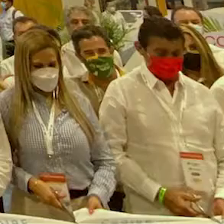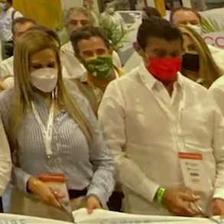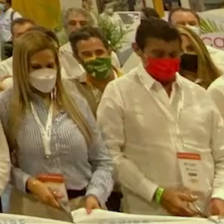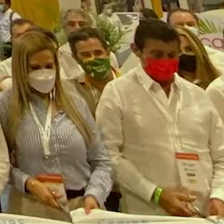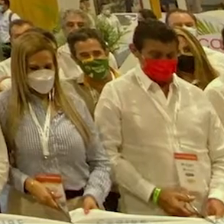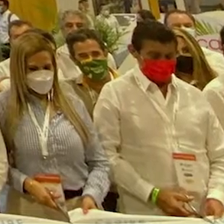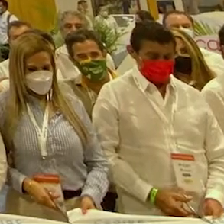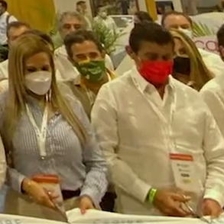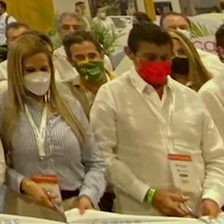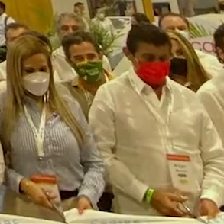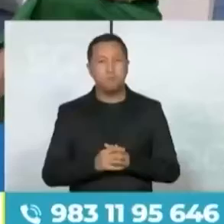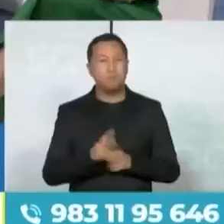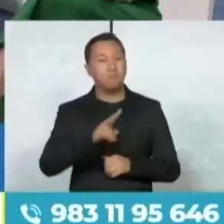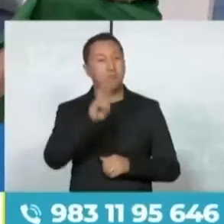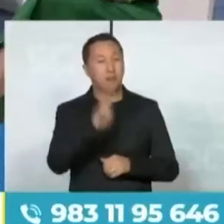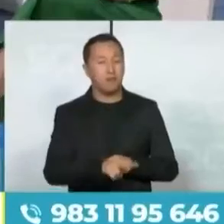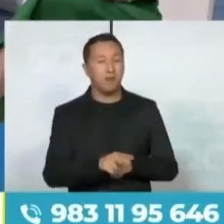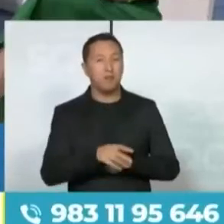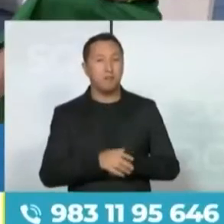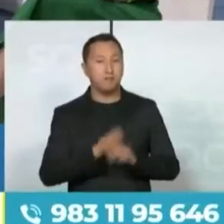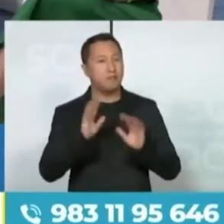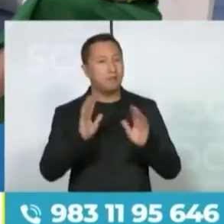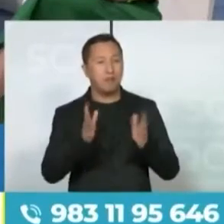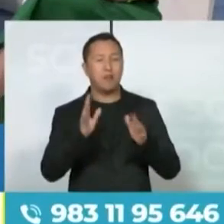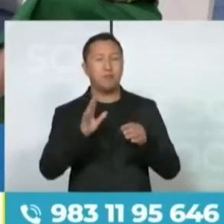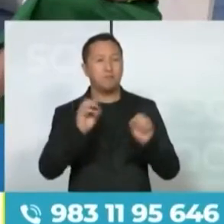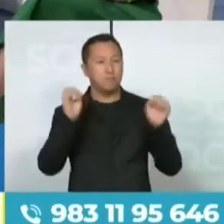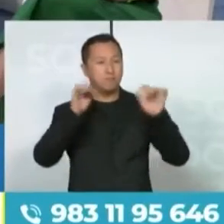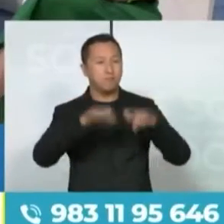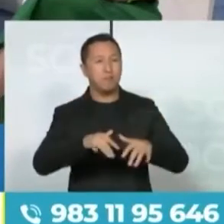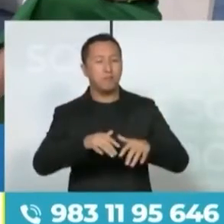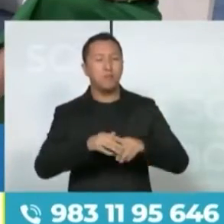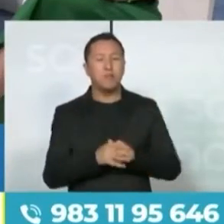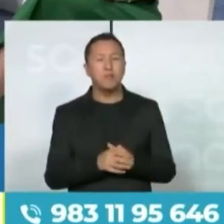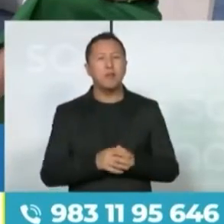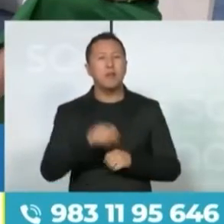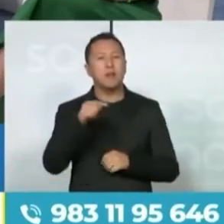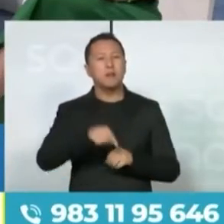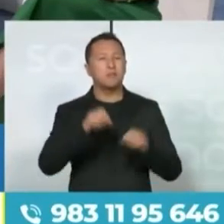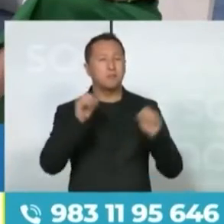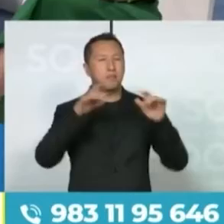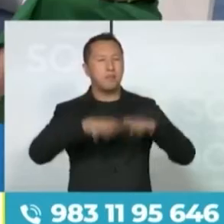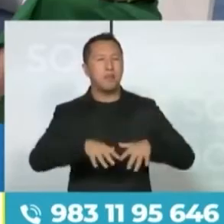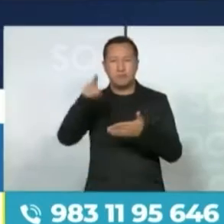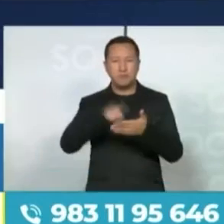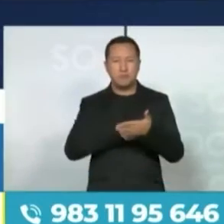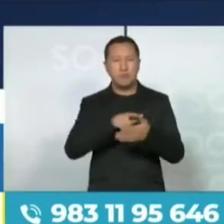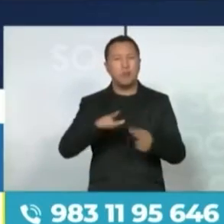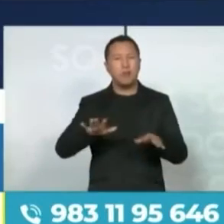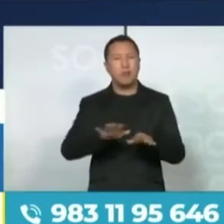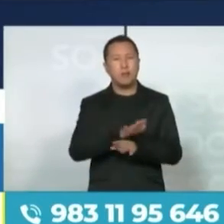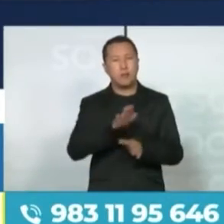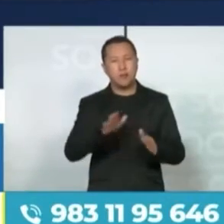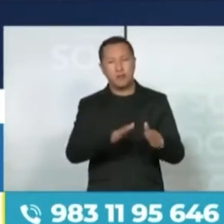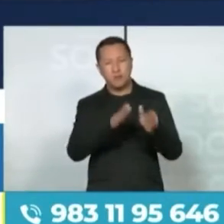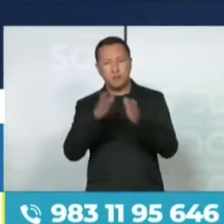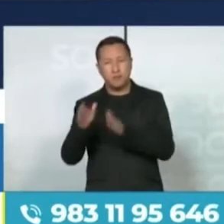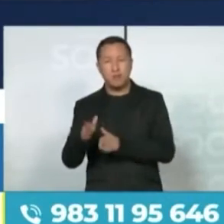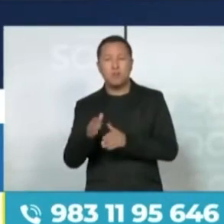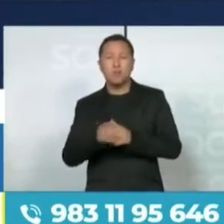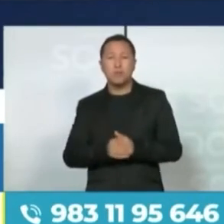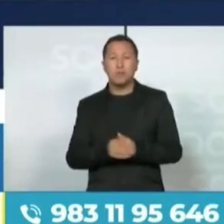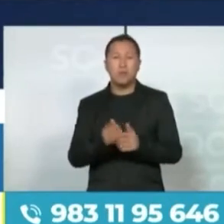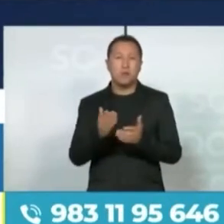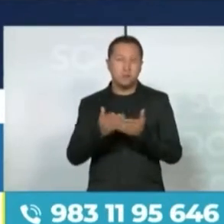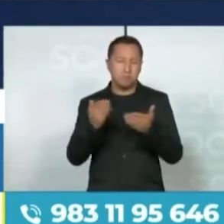tres niveles de gobierno. El tianguis es una herramienta bien importante para el sector turístico y es importante para Quintana Roo